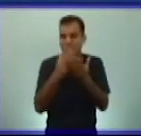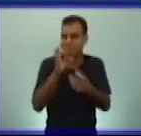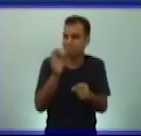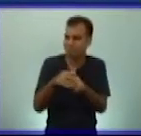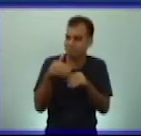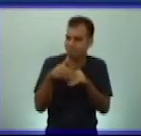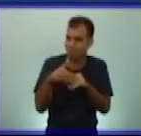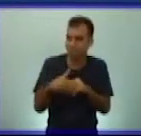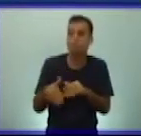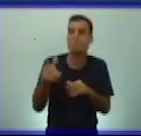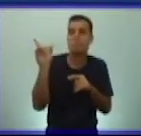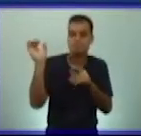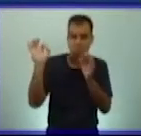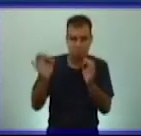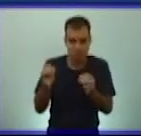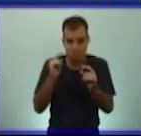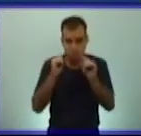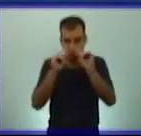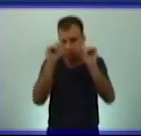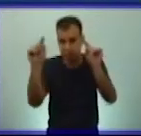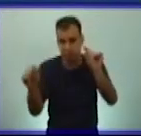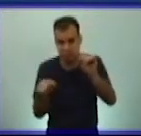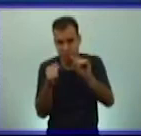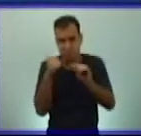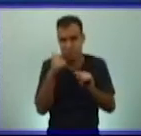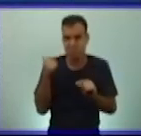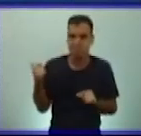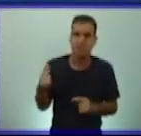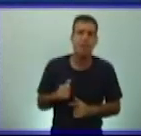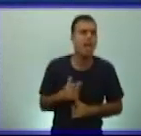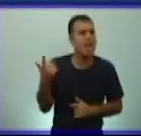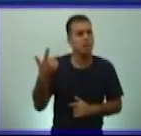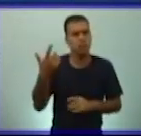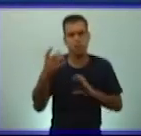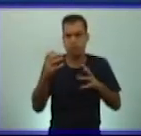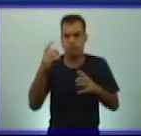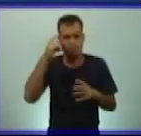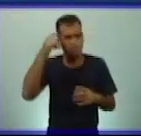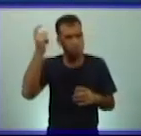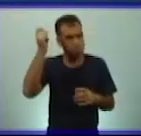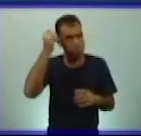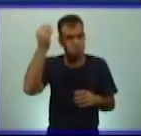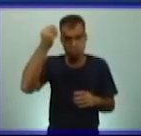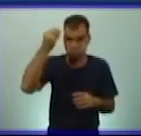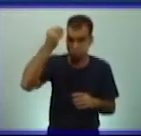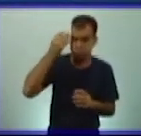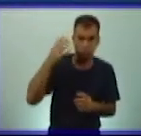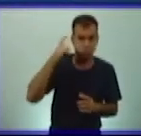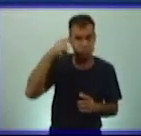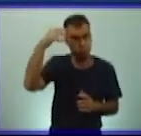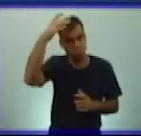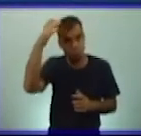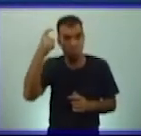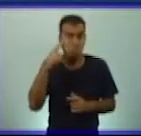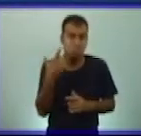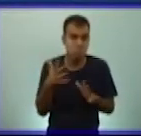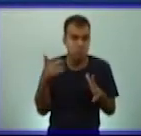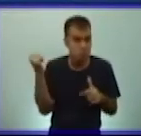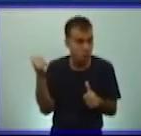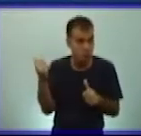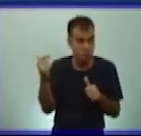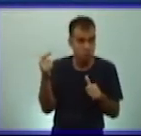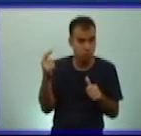de este circuito, que lo estamos idealizando un poco. Aquí en este